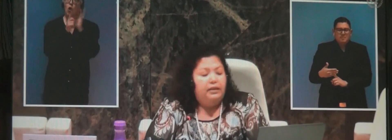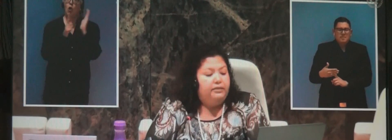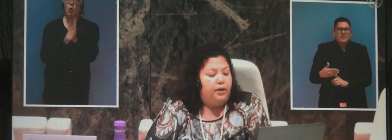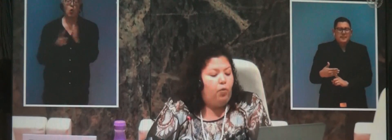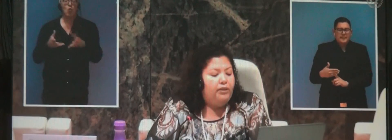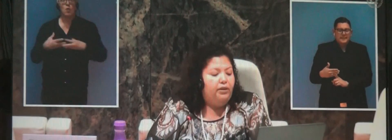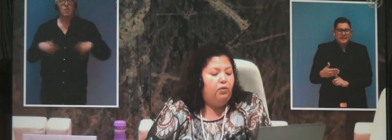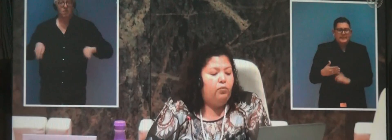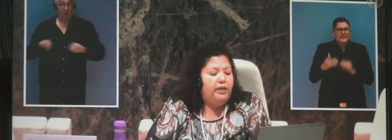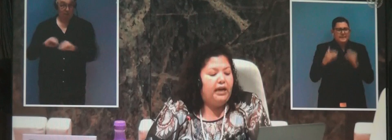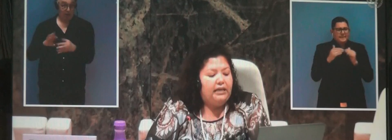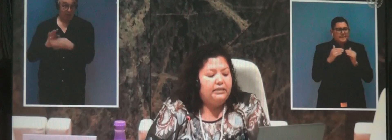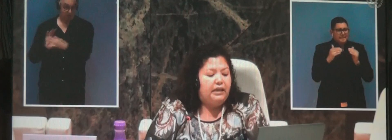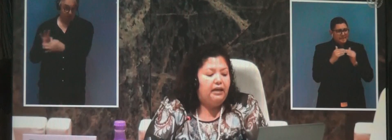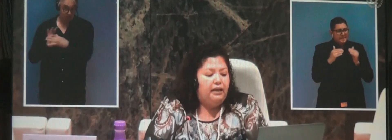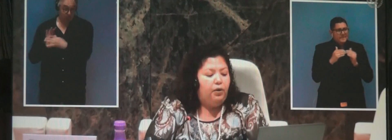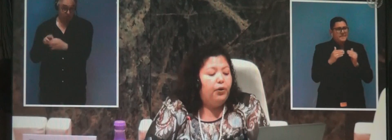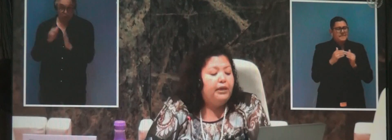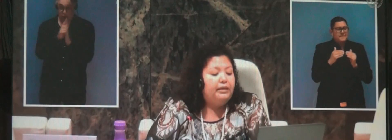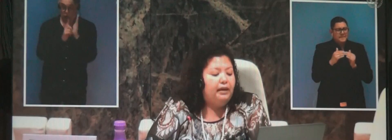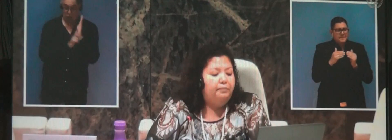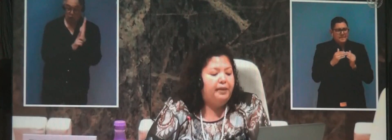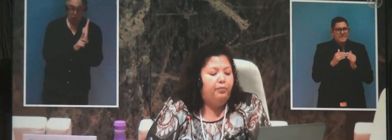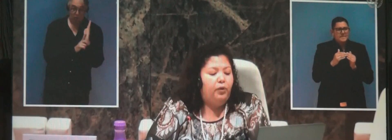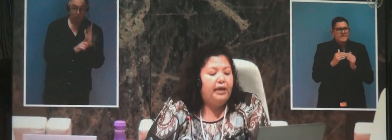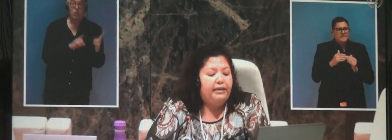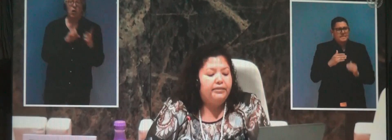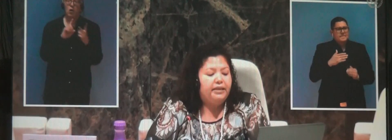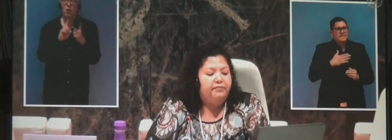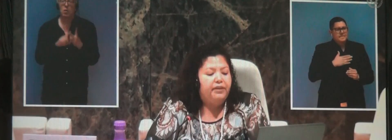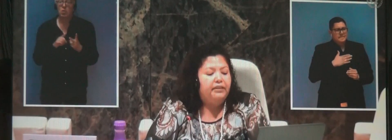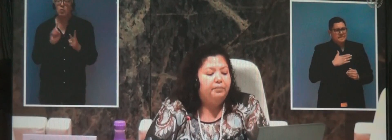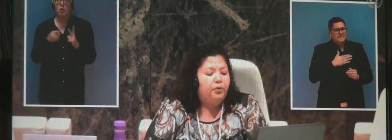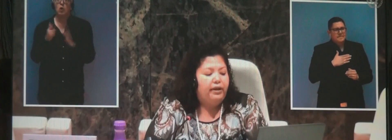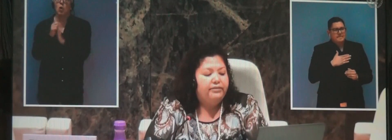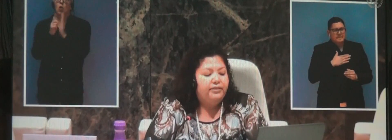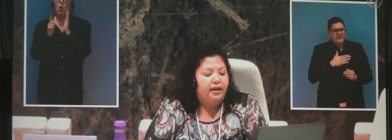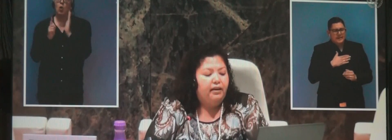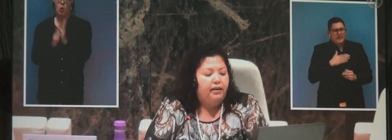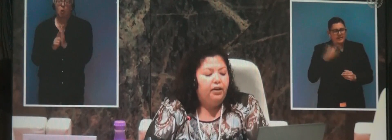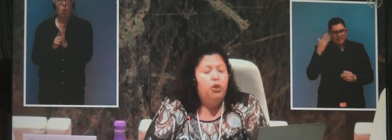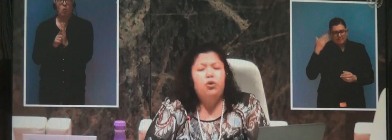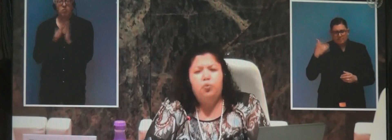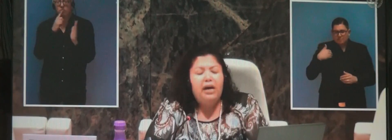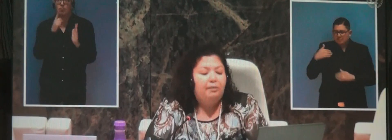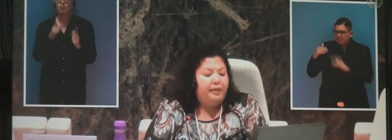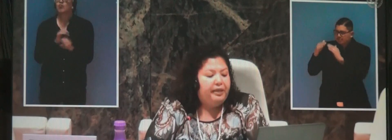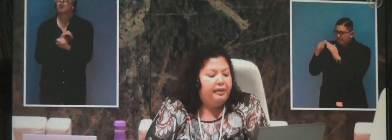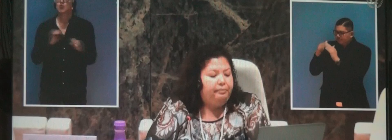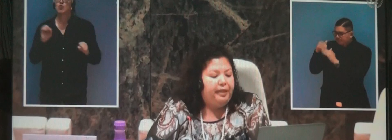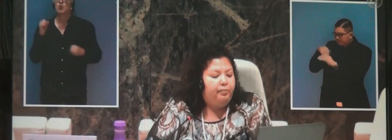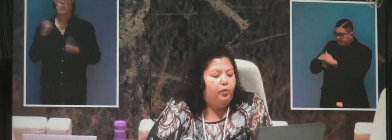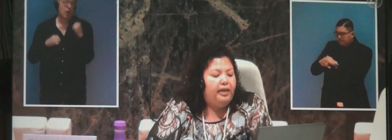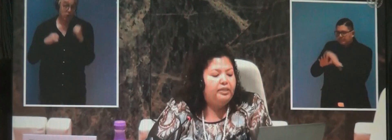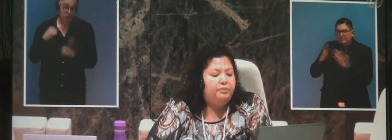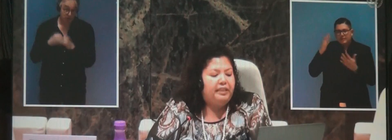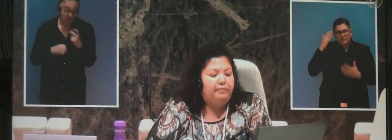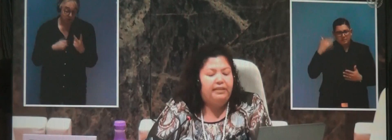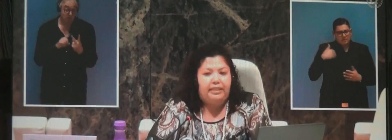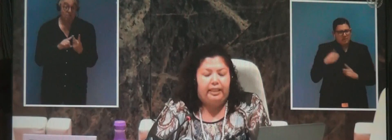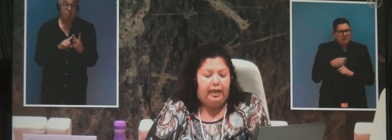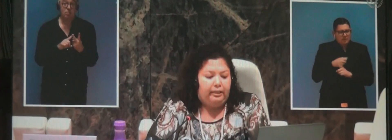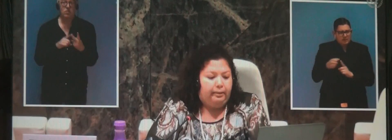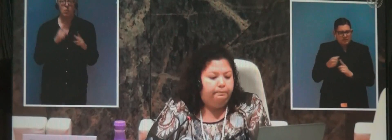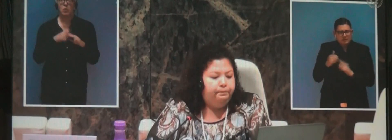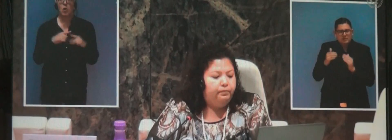También se cuenta con una casa de acogida para mujeres que enfrentan violencia y un albergue para mujeres